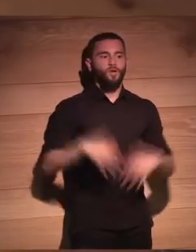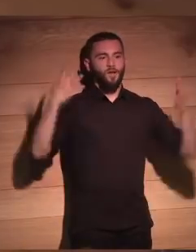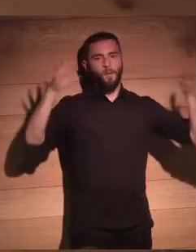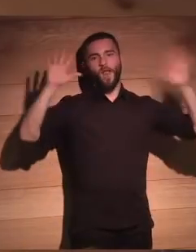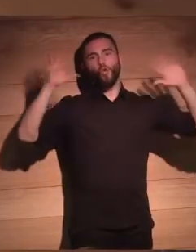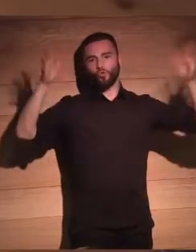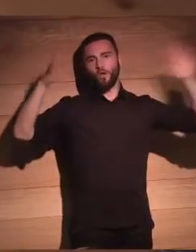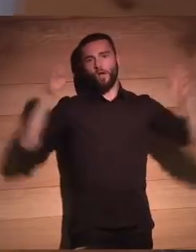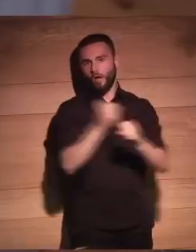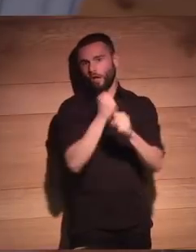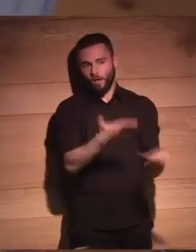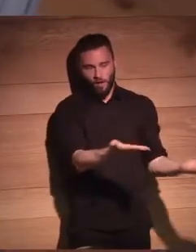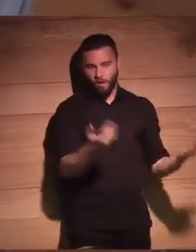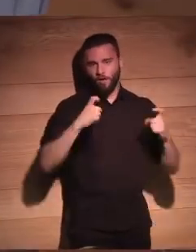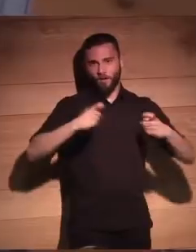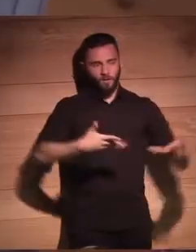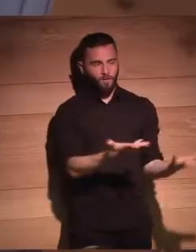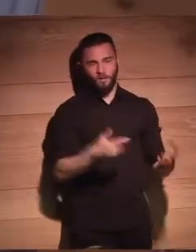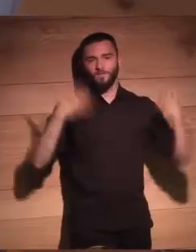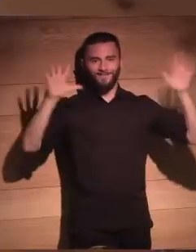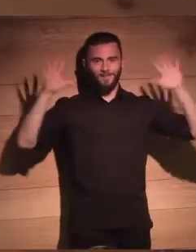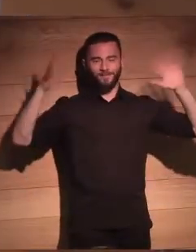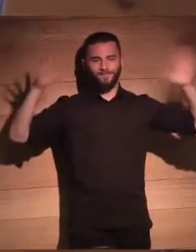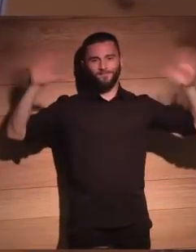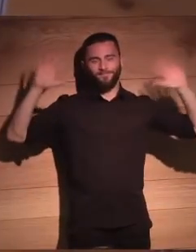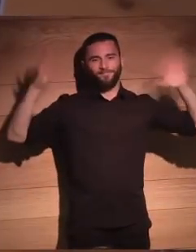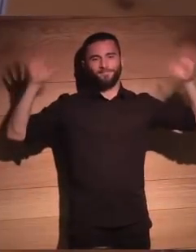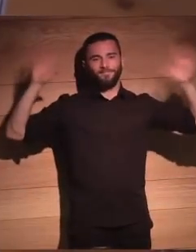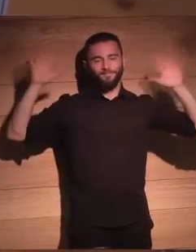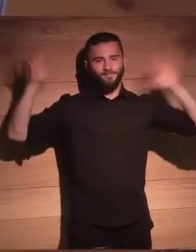aplauso. Aplaudirla. Gracias.